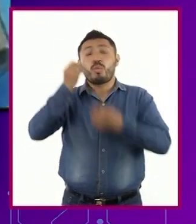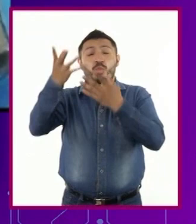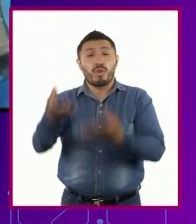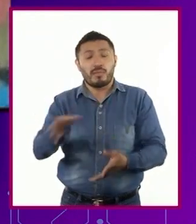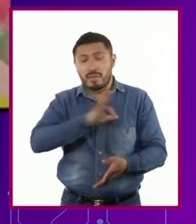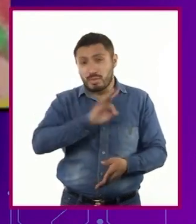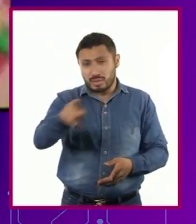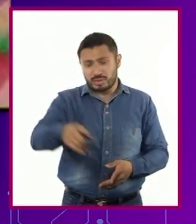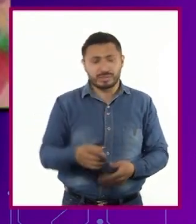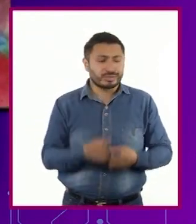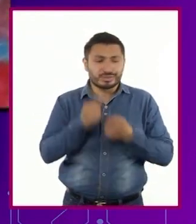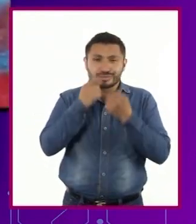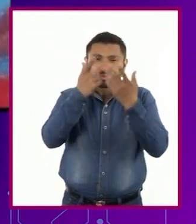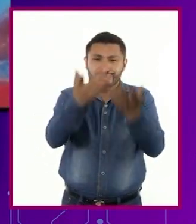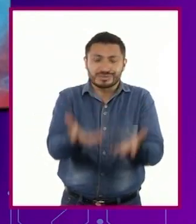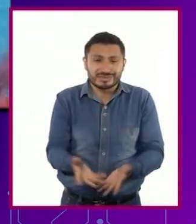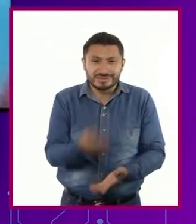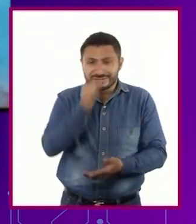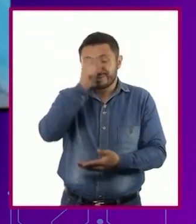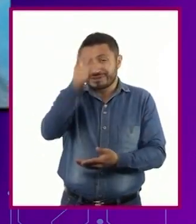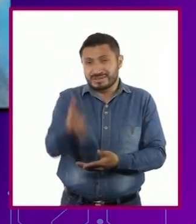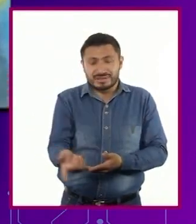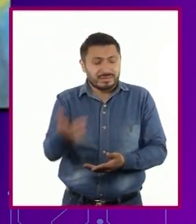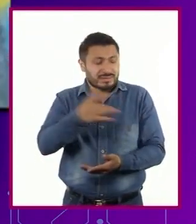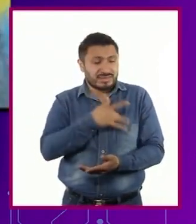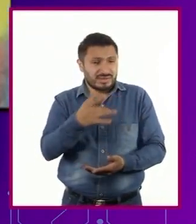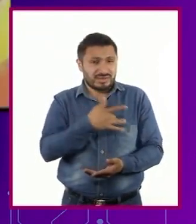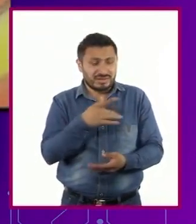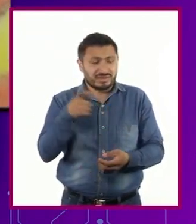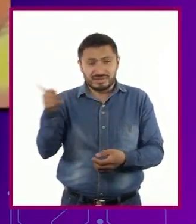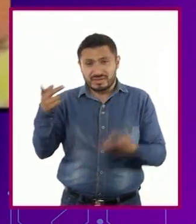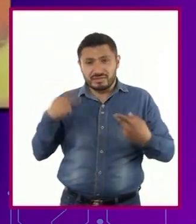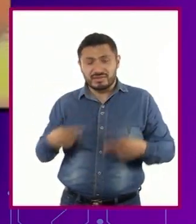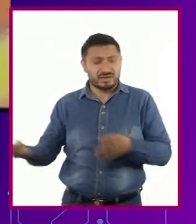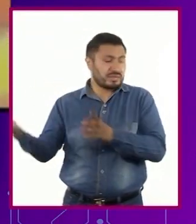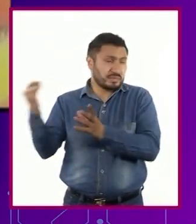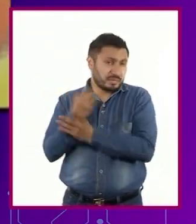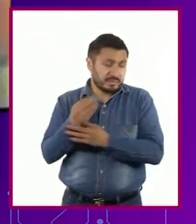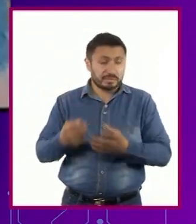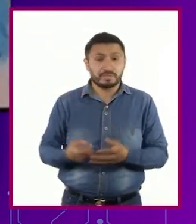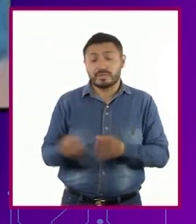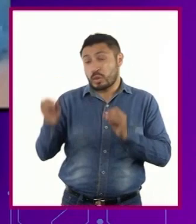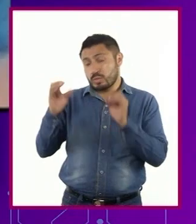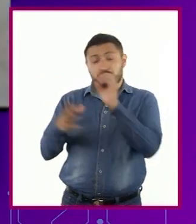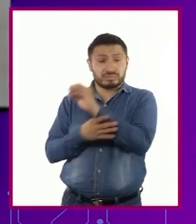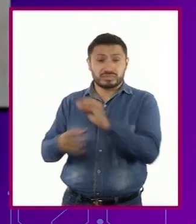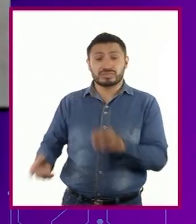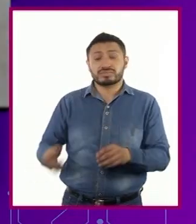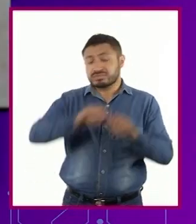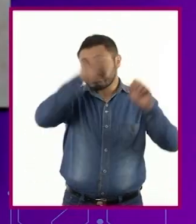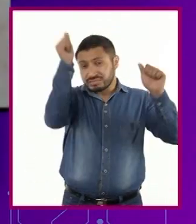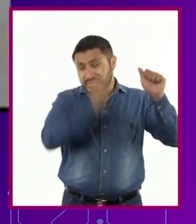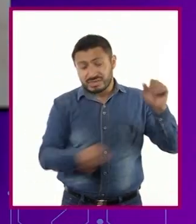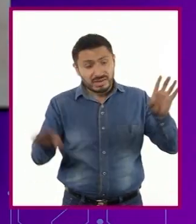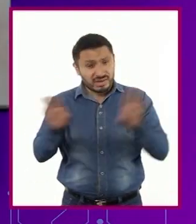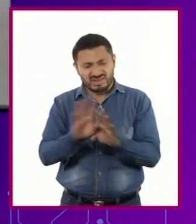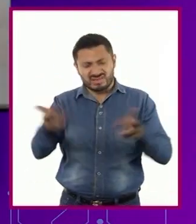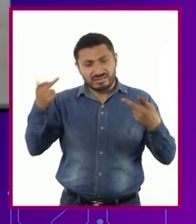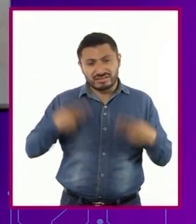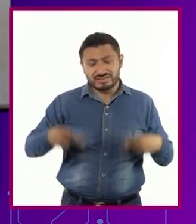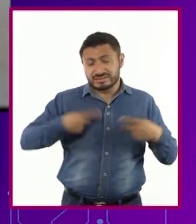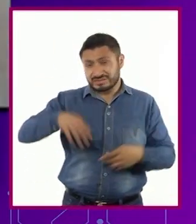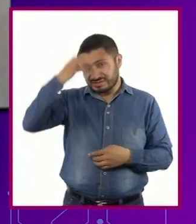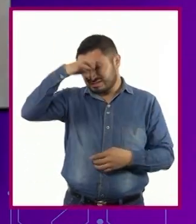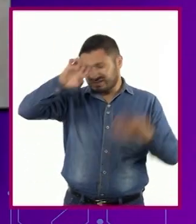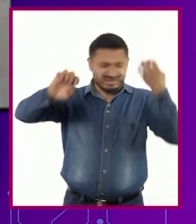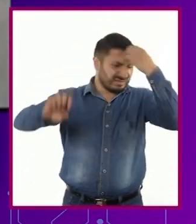de mostrarte el alma o corazón en cueros de aquel ser que aún así te es indiferente. El arte crea conexiones con extrañas y extraños que tal vez